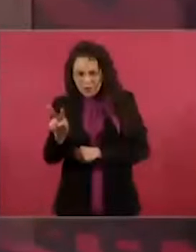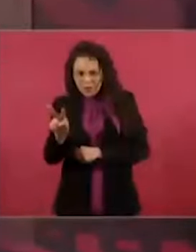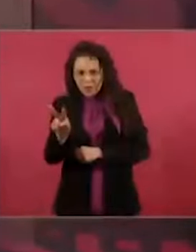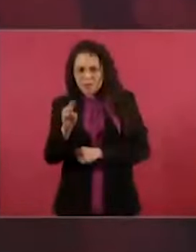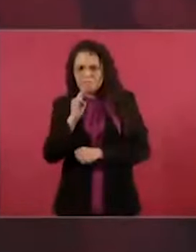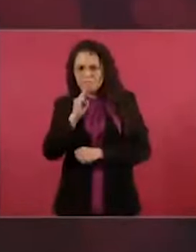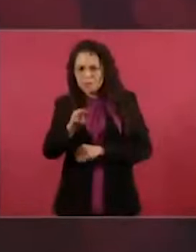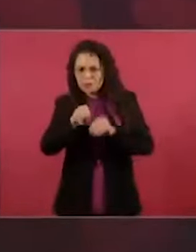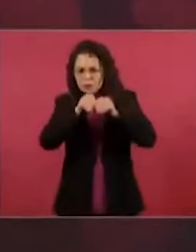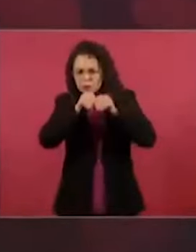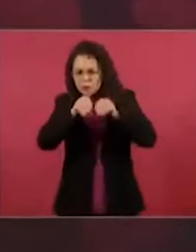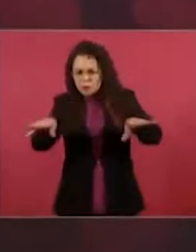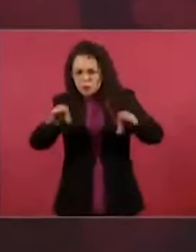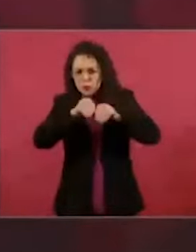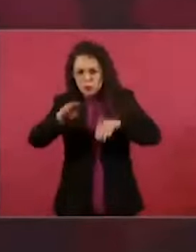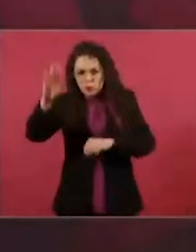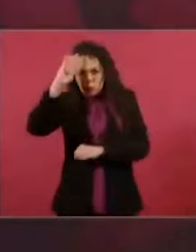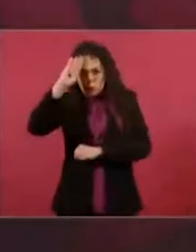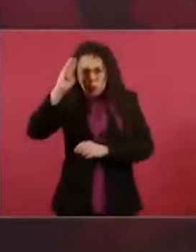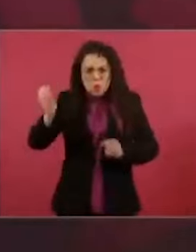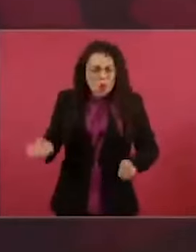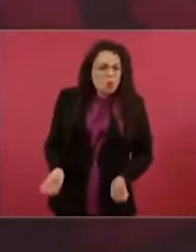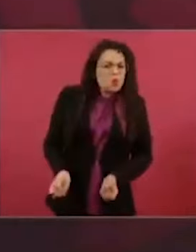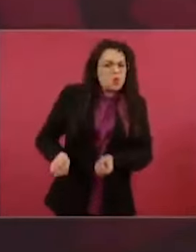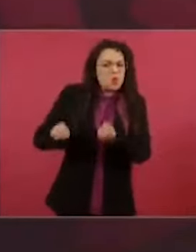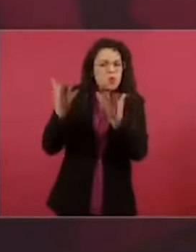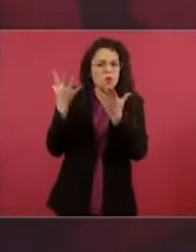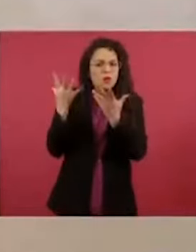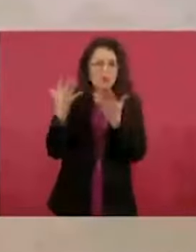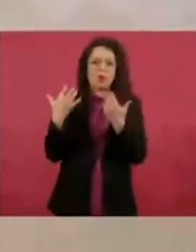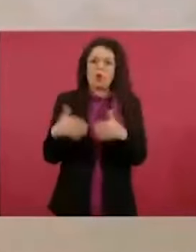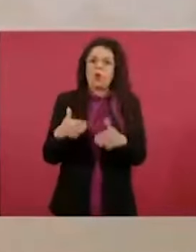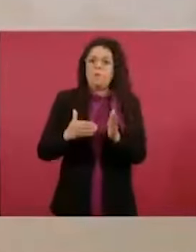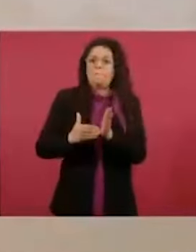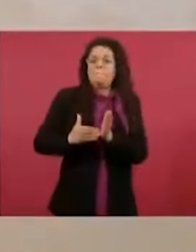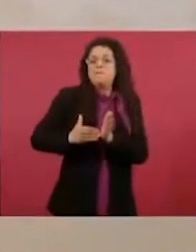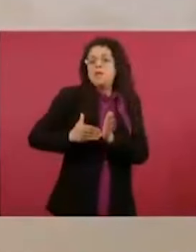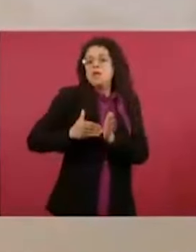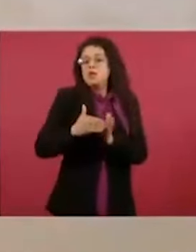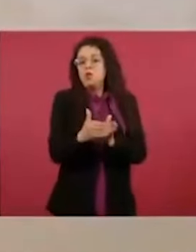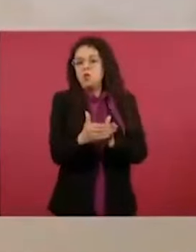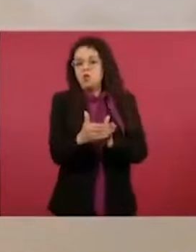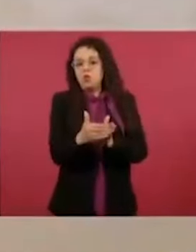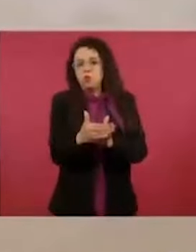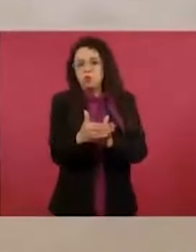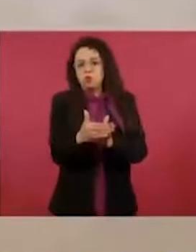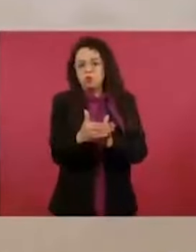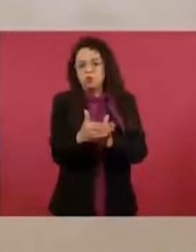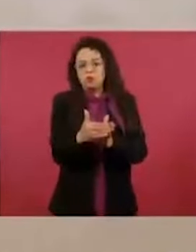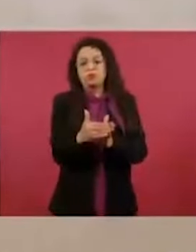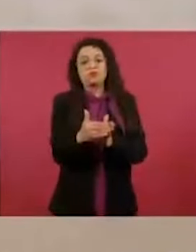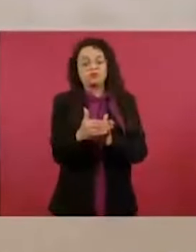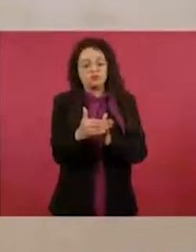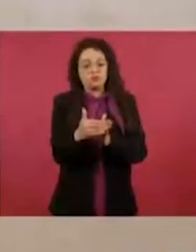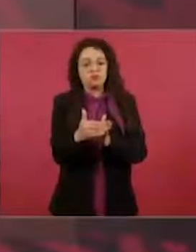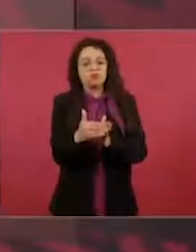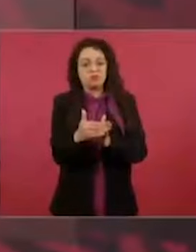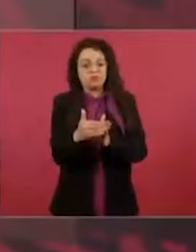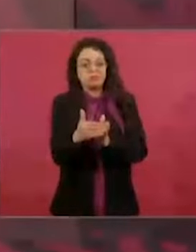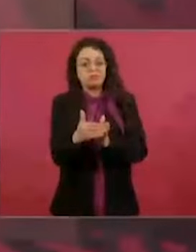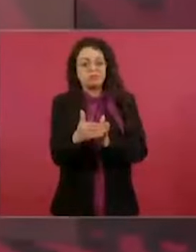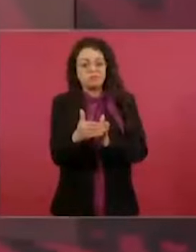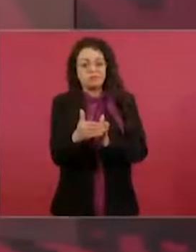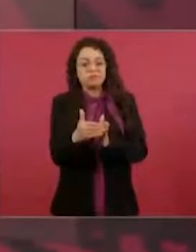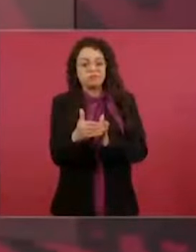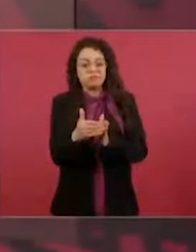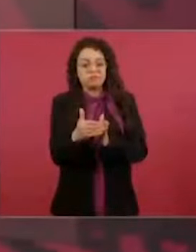y expedita y también que sea un poder judicial sin privilegios sin tantos que sea que no sea tan tan costoso